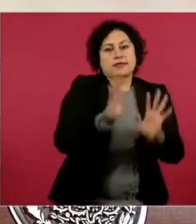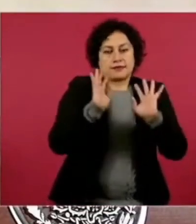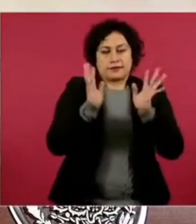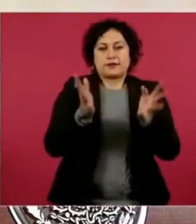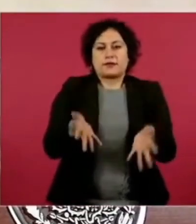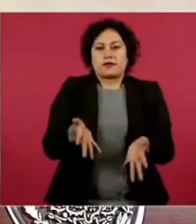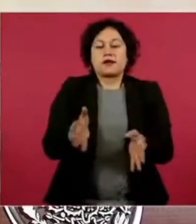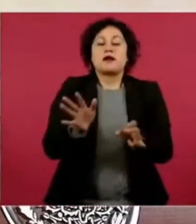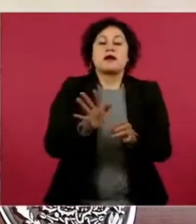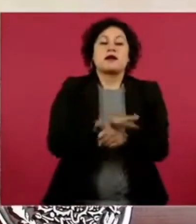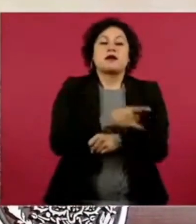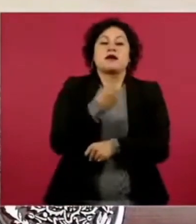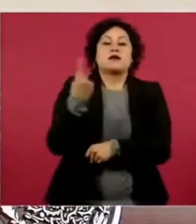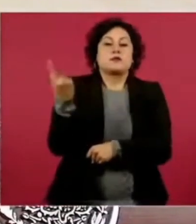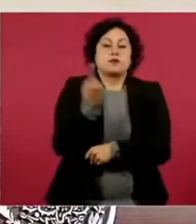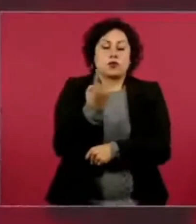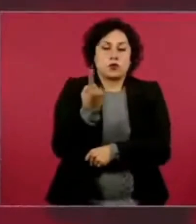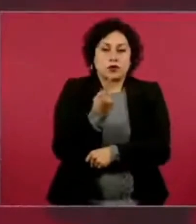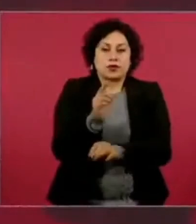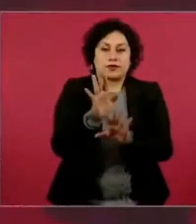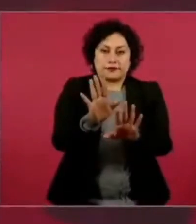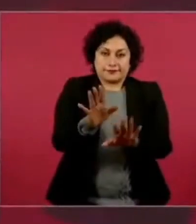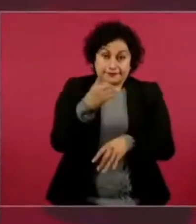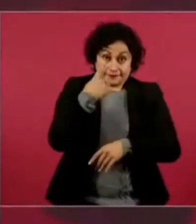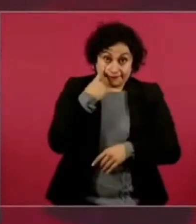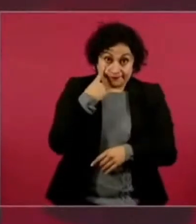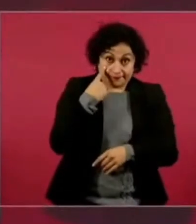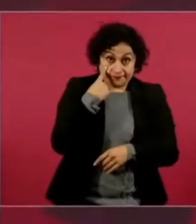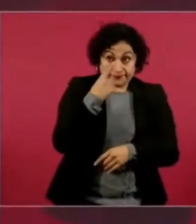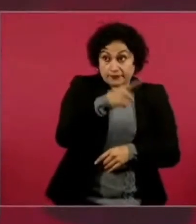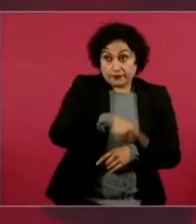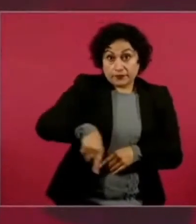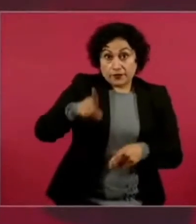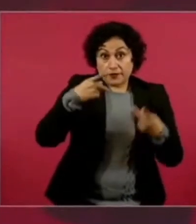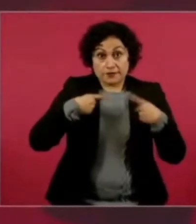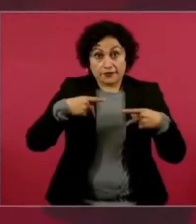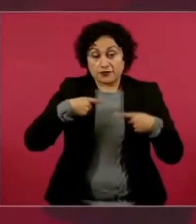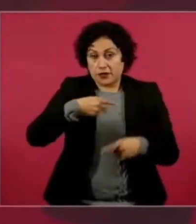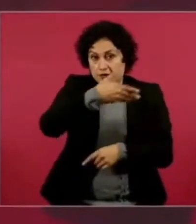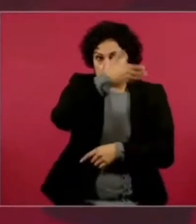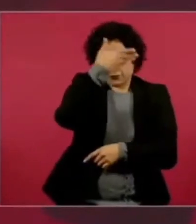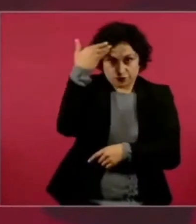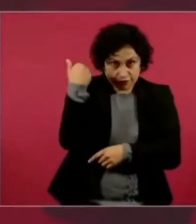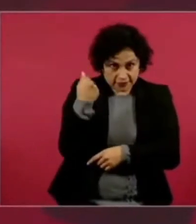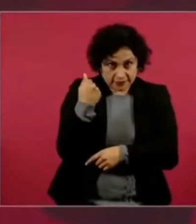porque él gana, eso también la gente debe de saberlo,